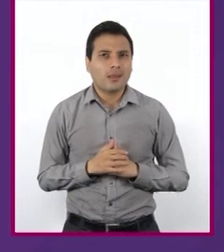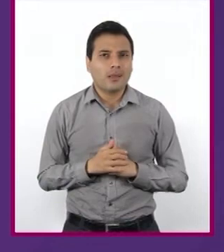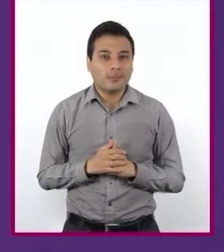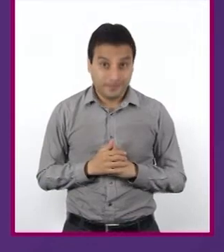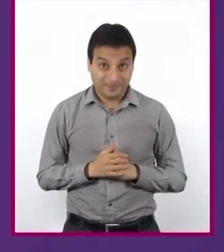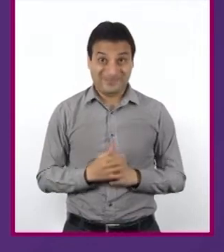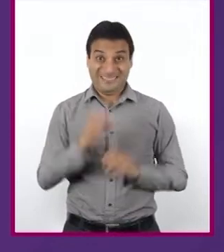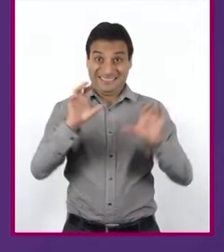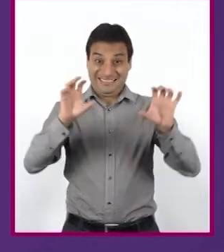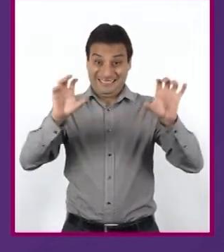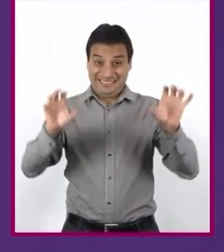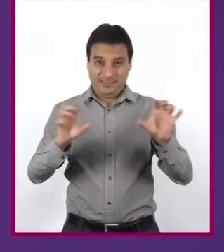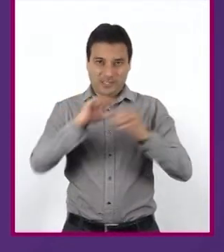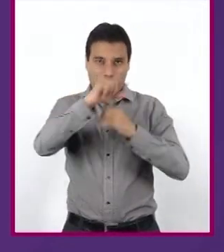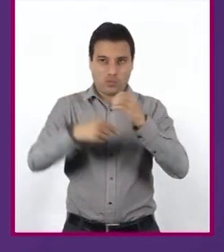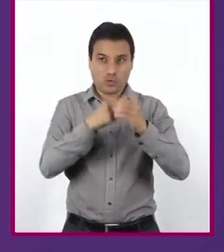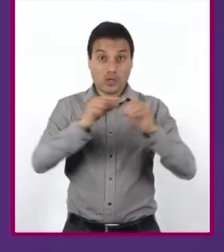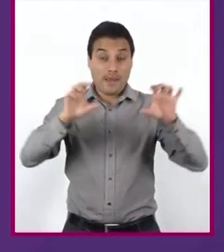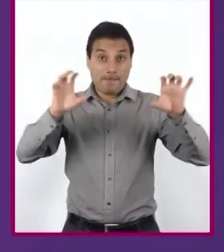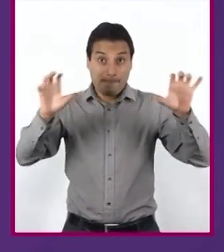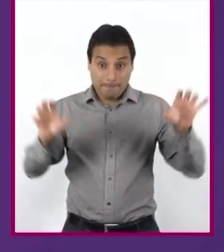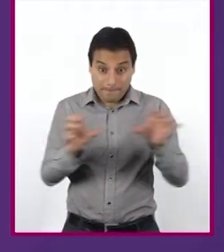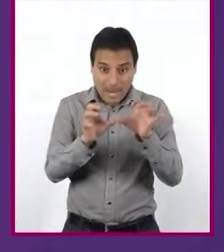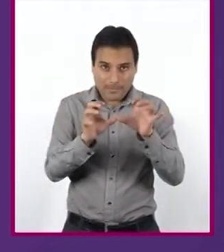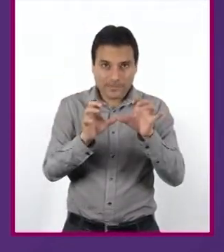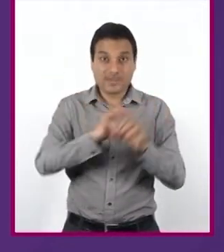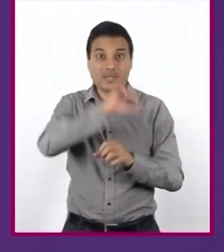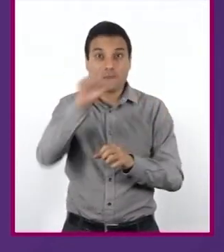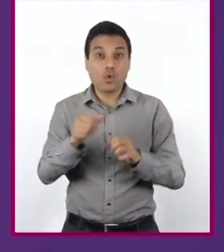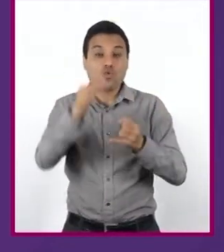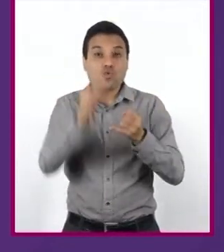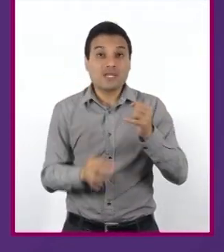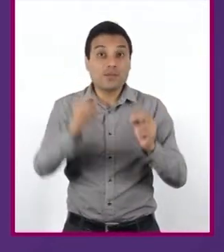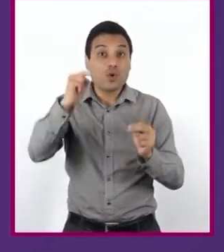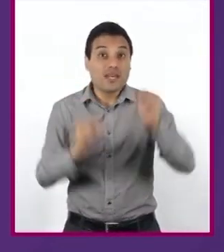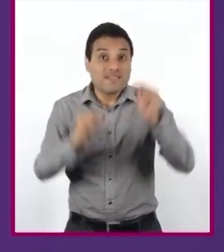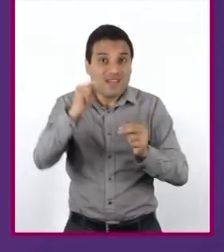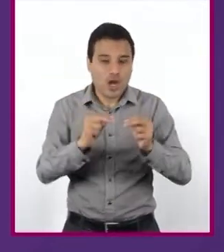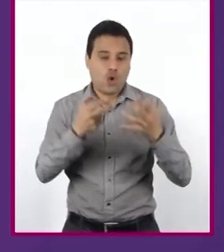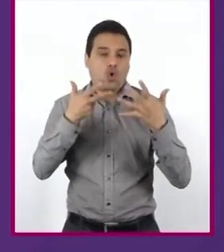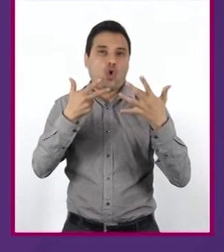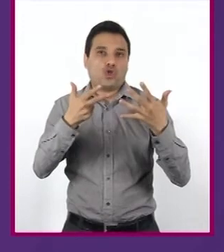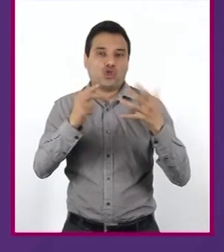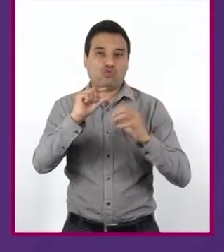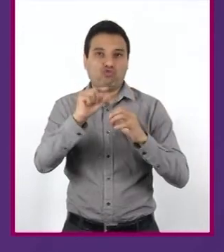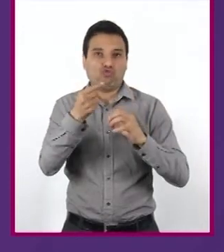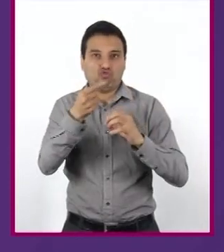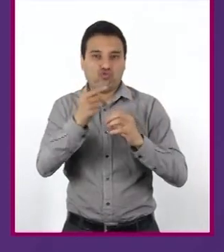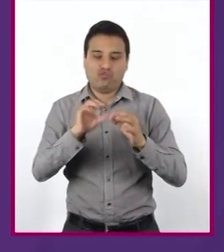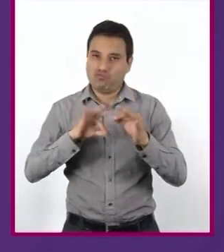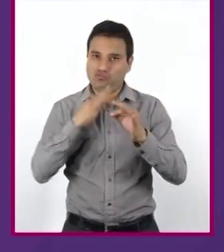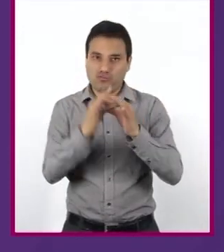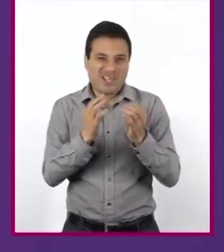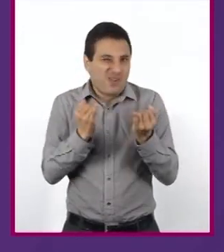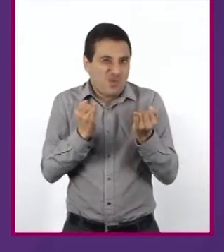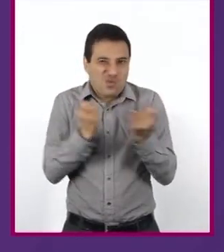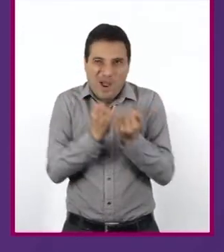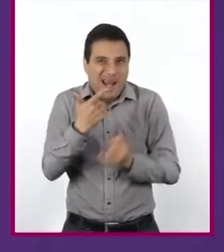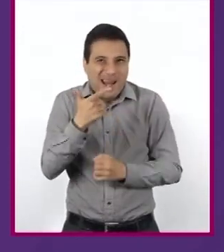Durante el choque, los átomos tienden a completar su último nivel con 8 electrones, como ocurre en los gases